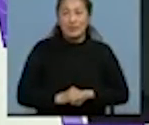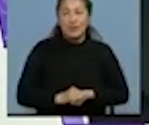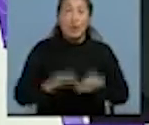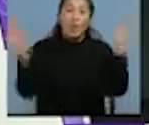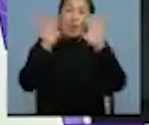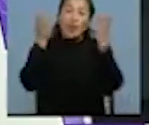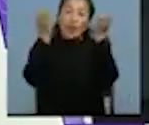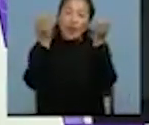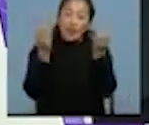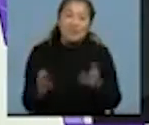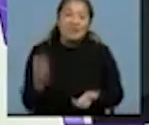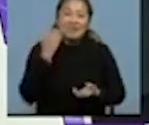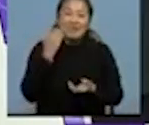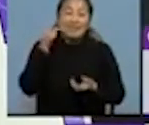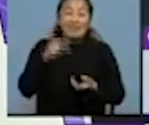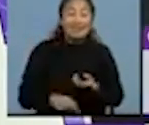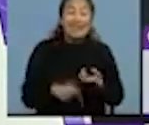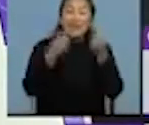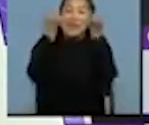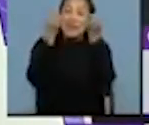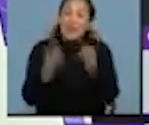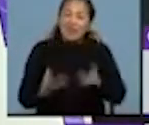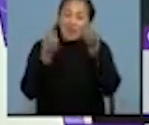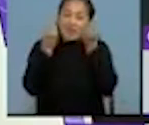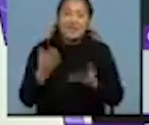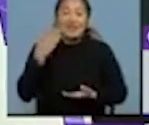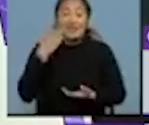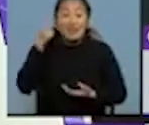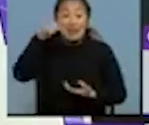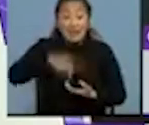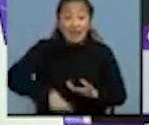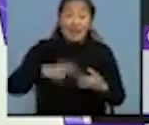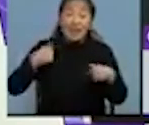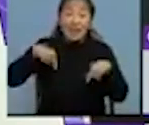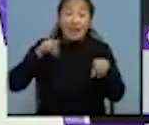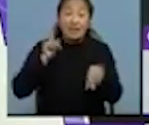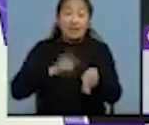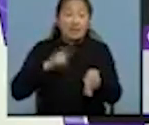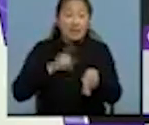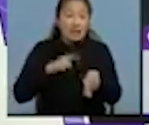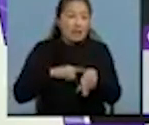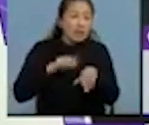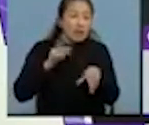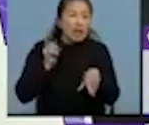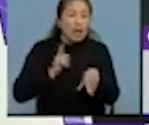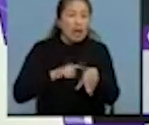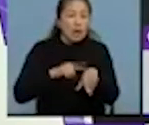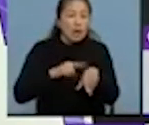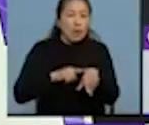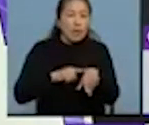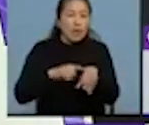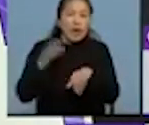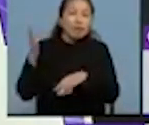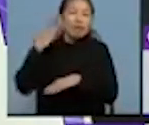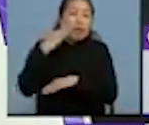Hola, ¿qué tal, chicos? ¿Cómo están? Buenas tardes. Aquí justamente ya pasadas, ya estamos prácticamente cayendo